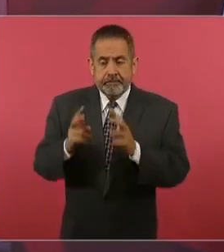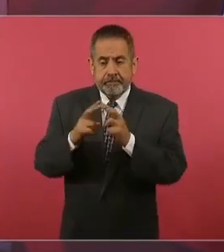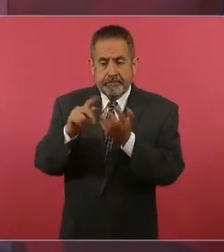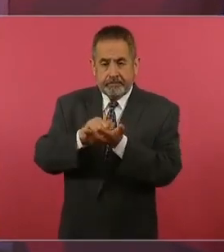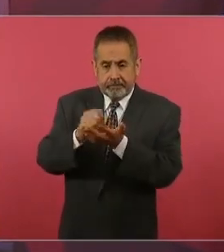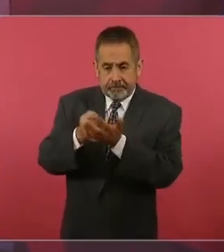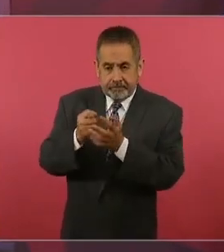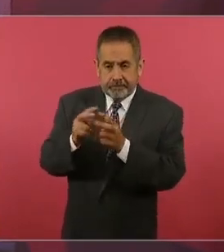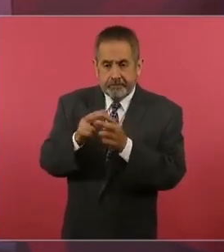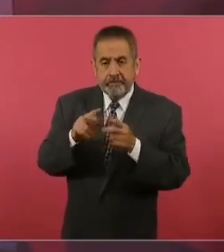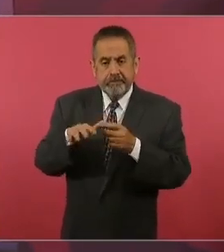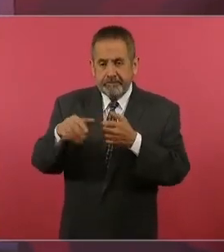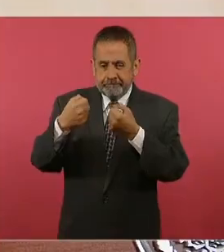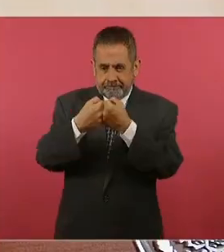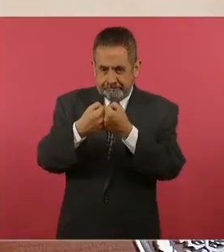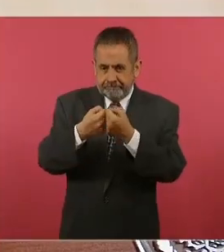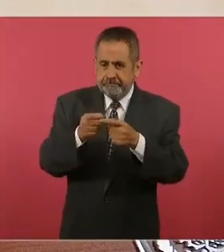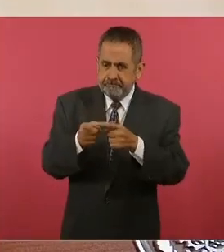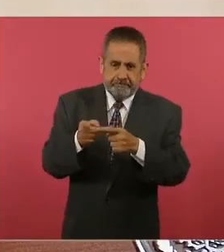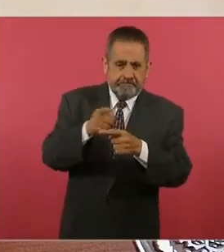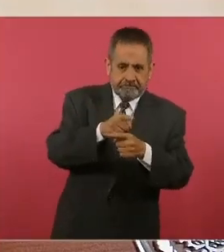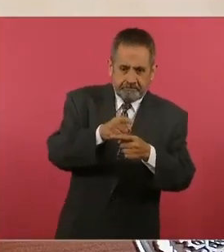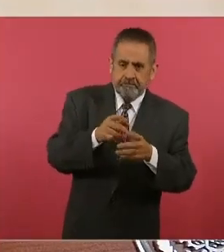Tamaulipas, a los límites